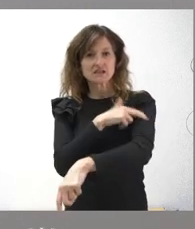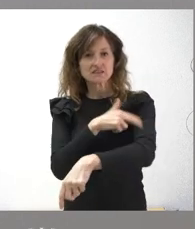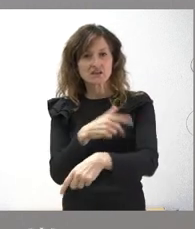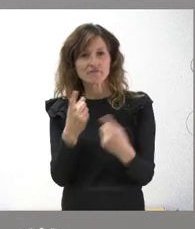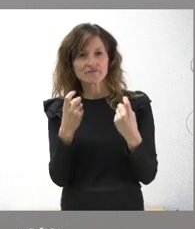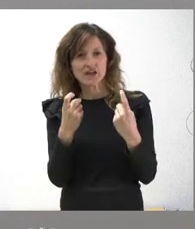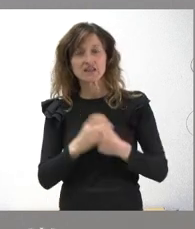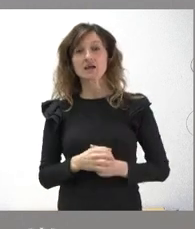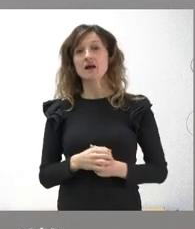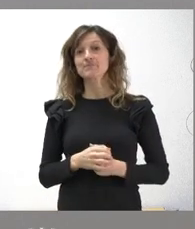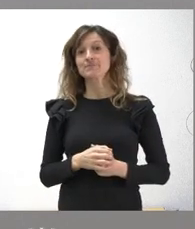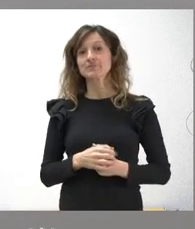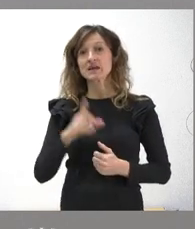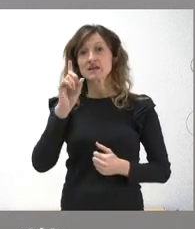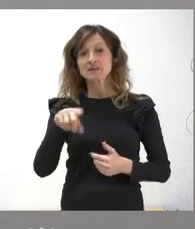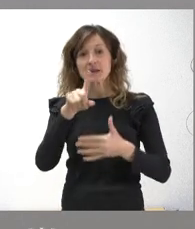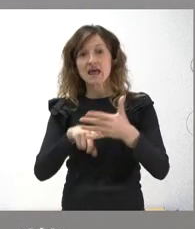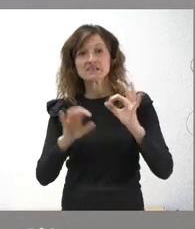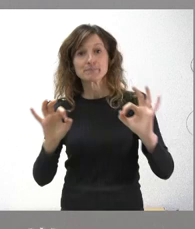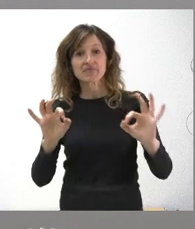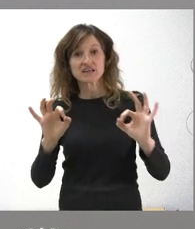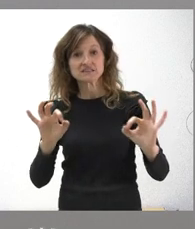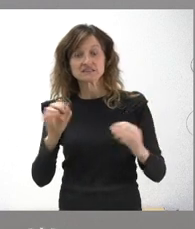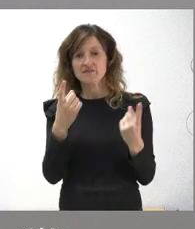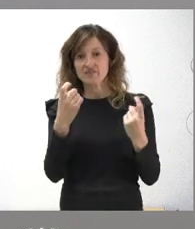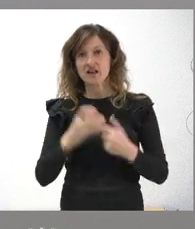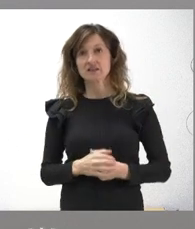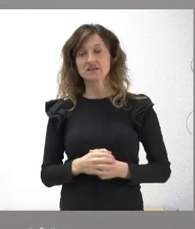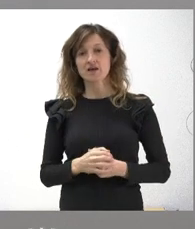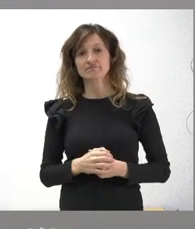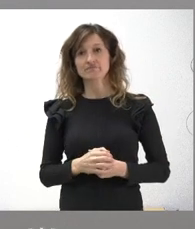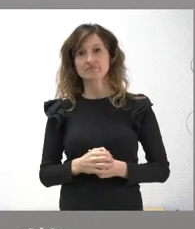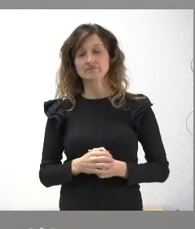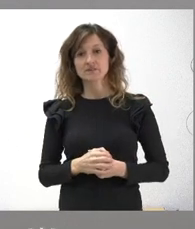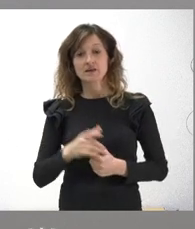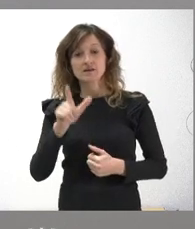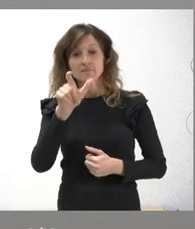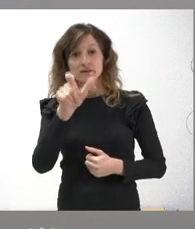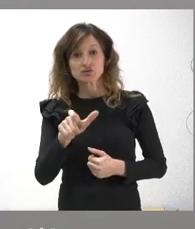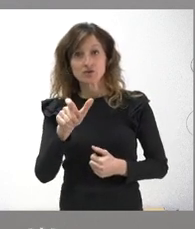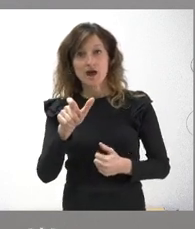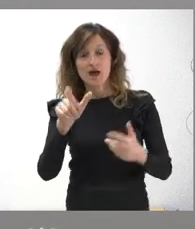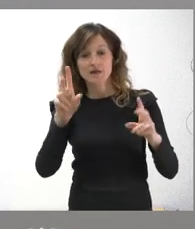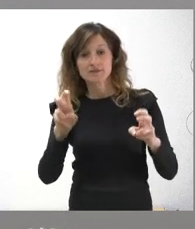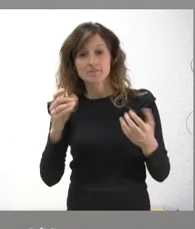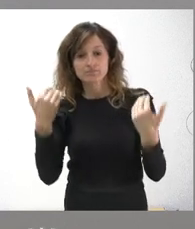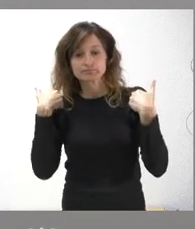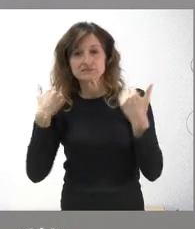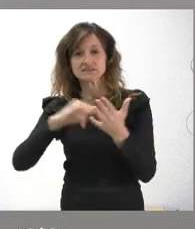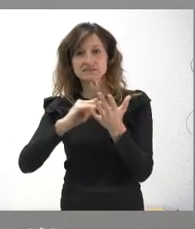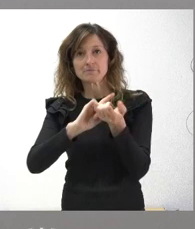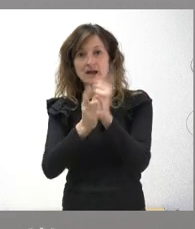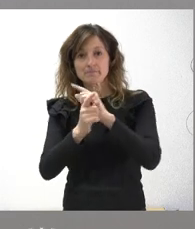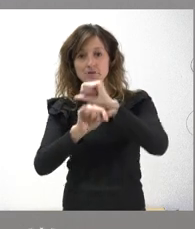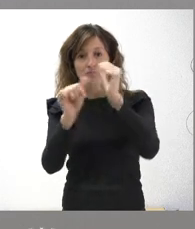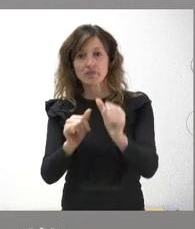faltan en toda España especialistas sanitarios y quien puede corresponder el cambio del sistema y del modelo